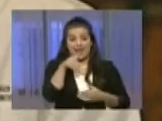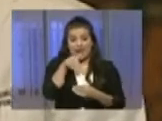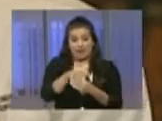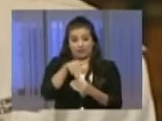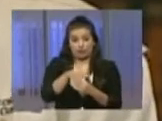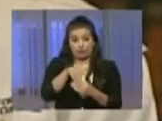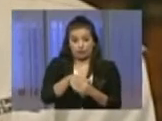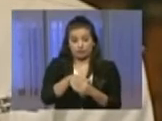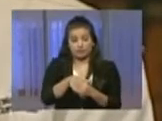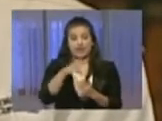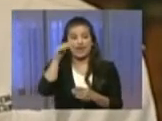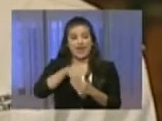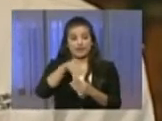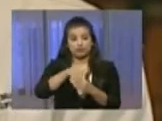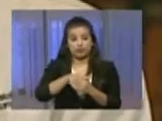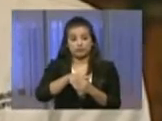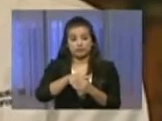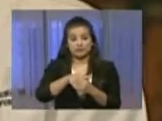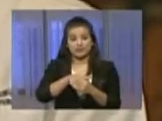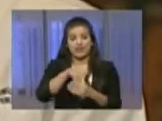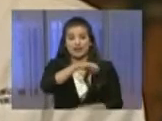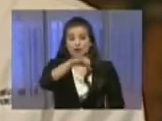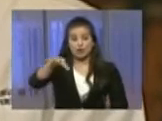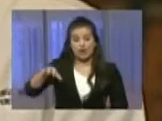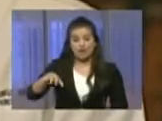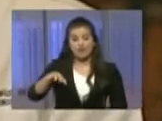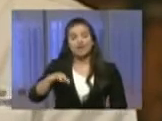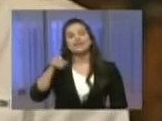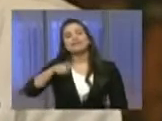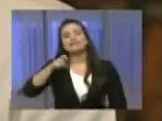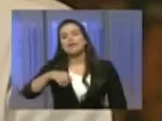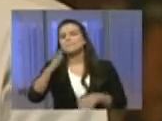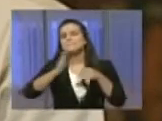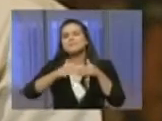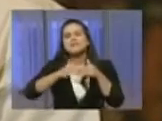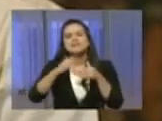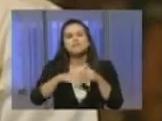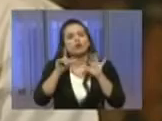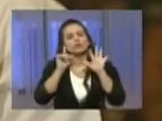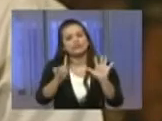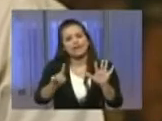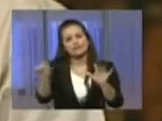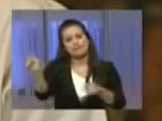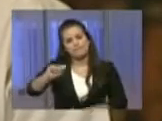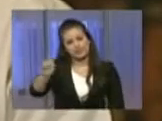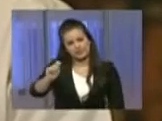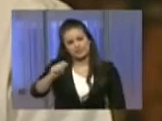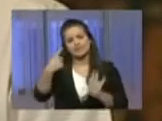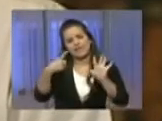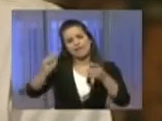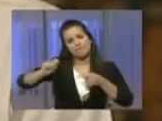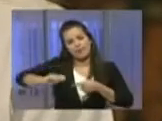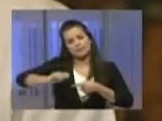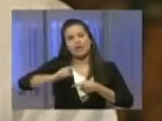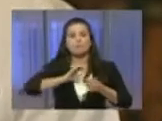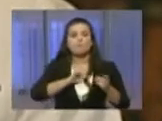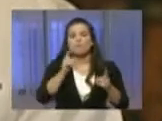se está refiriendo elecciones regionales regionales requieren al menos de 6 meses de